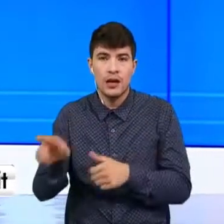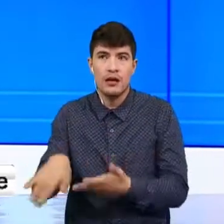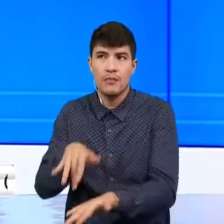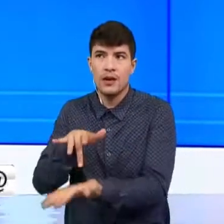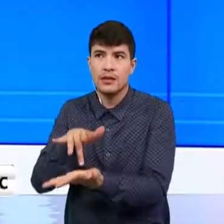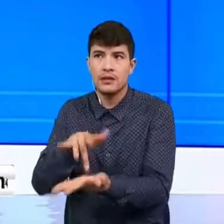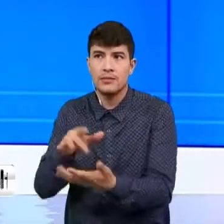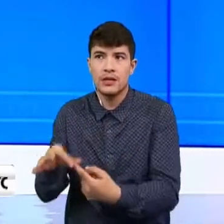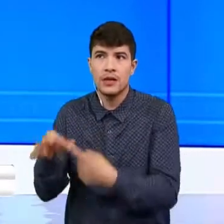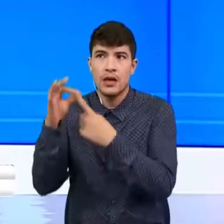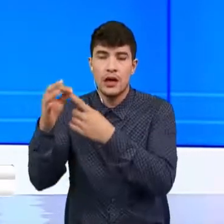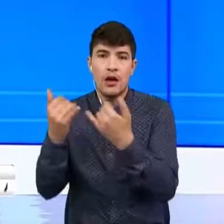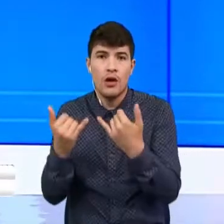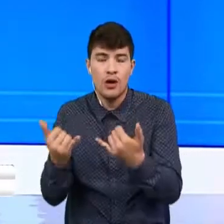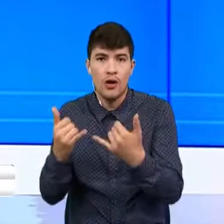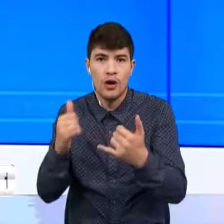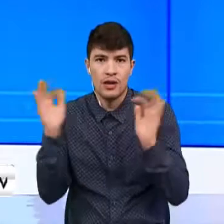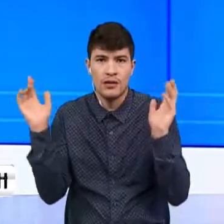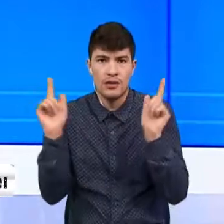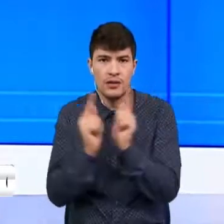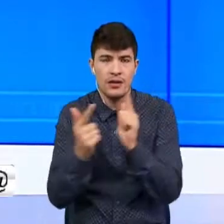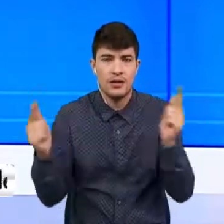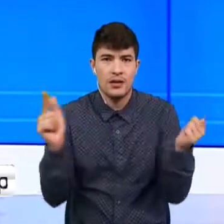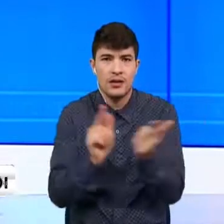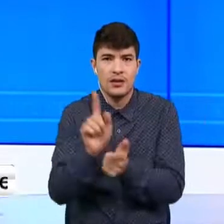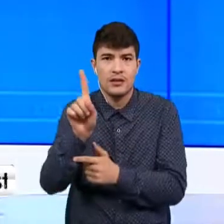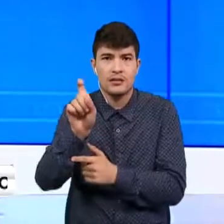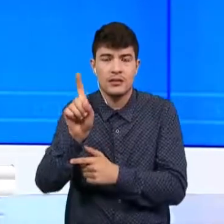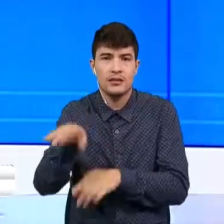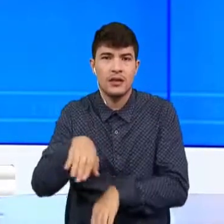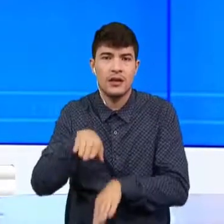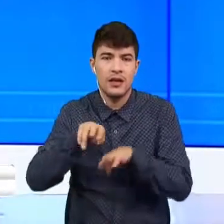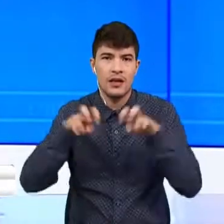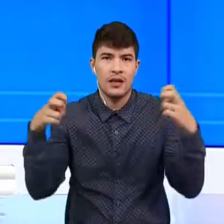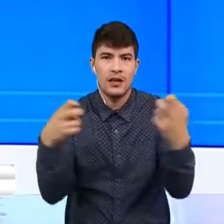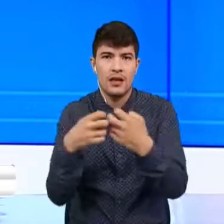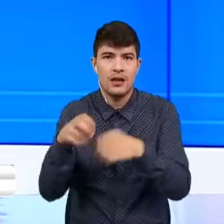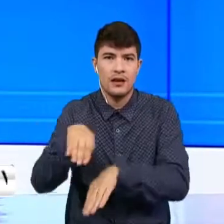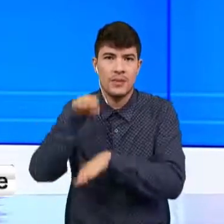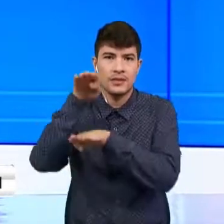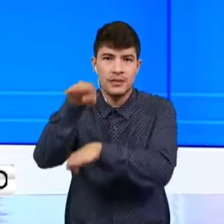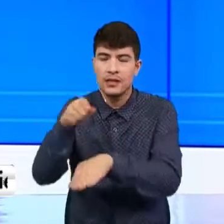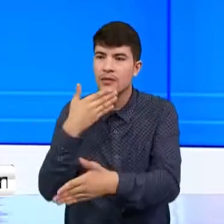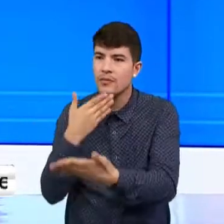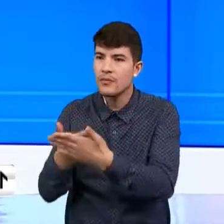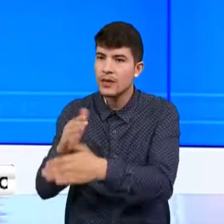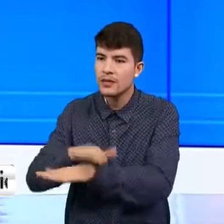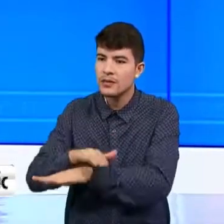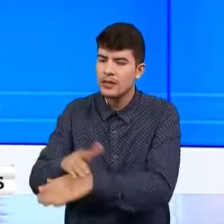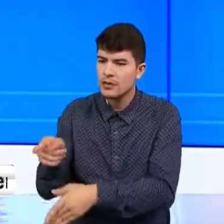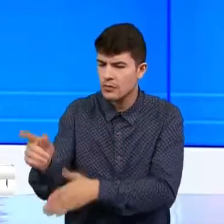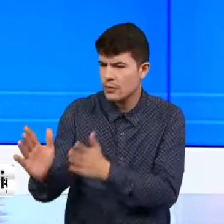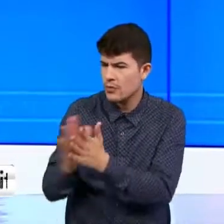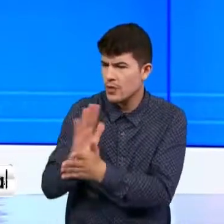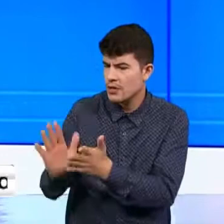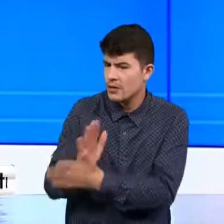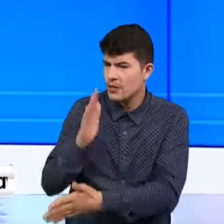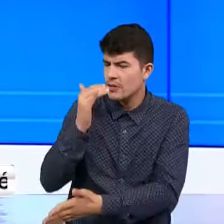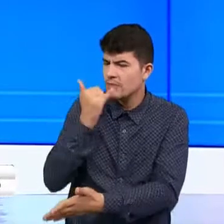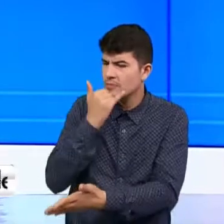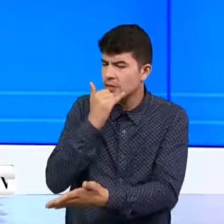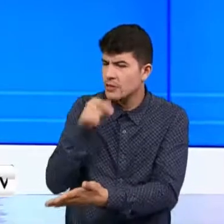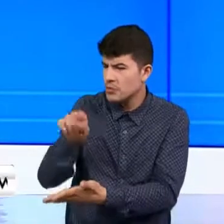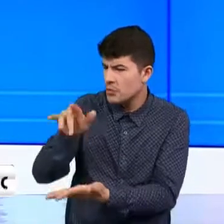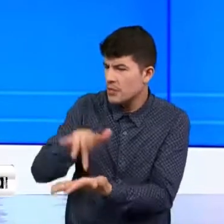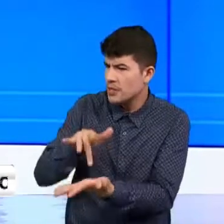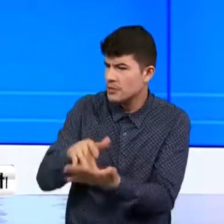participación especial hoy en la Comisión Sexta de la Cámara de Representantes. Alcalde, muy buenas tardes, bienvenido a Oriente Noticias y háblenos un poco acerca de esta participación